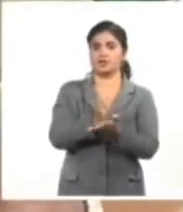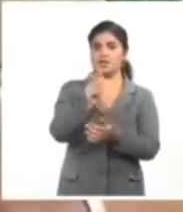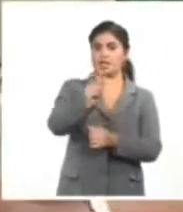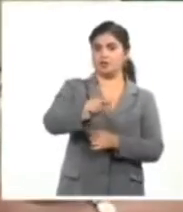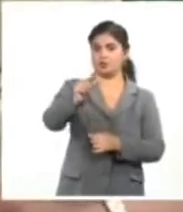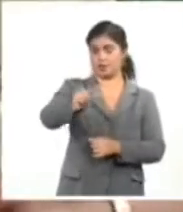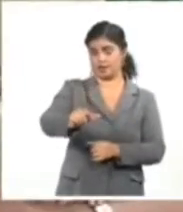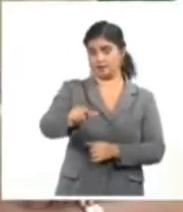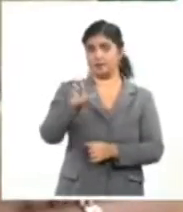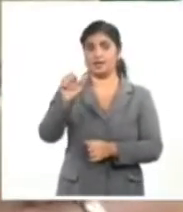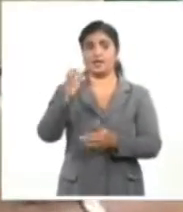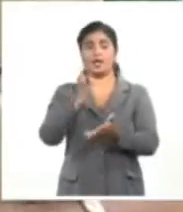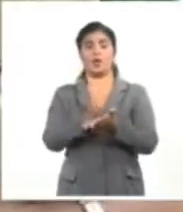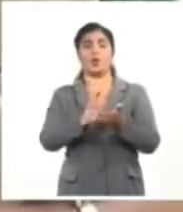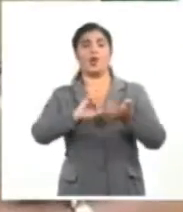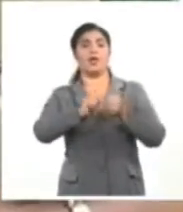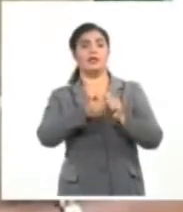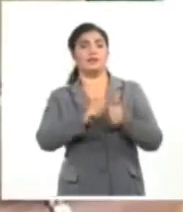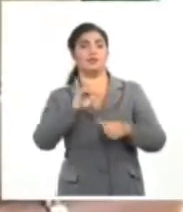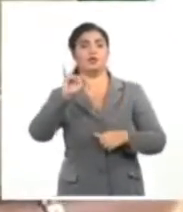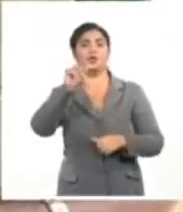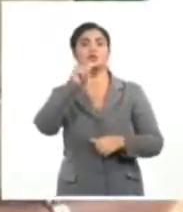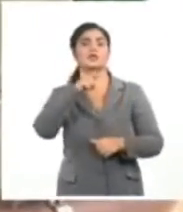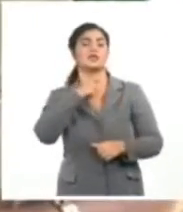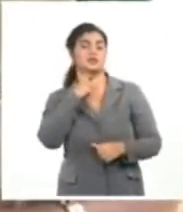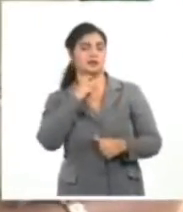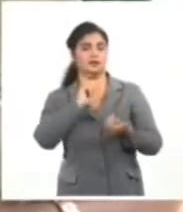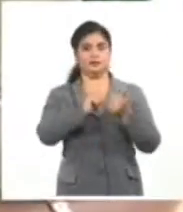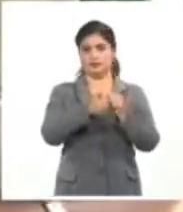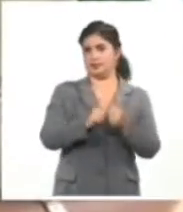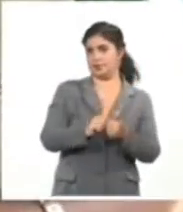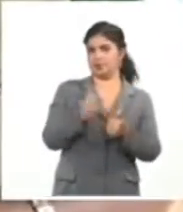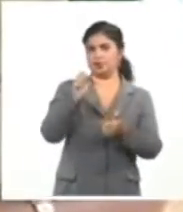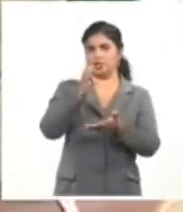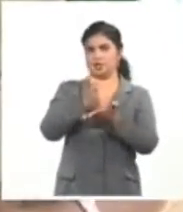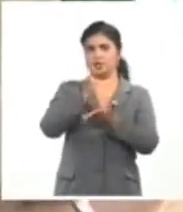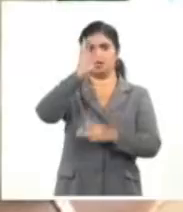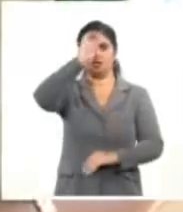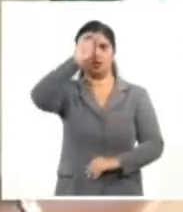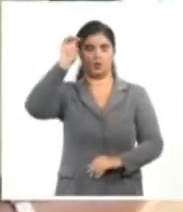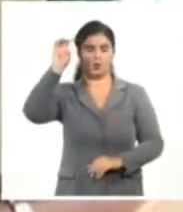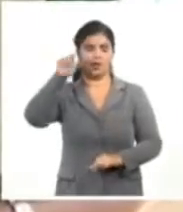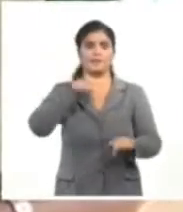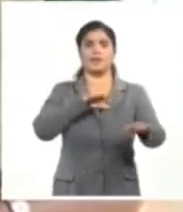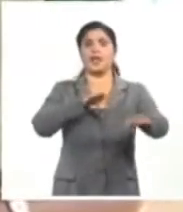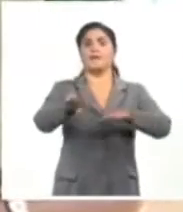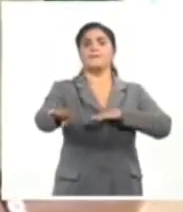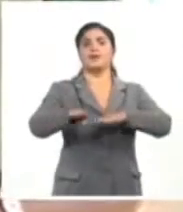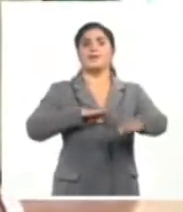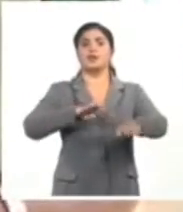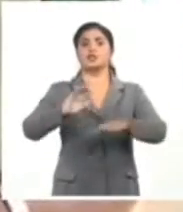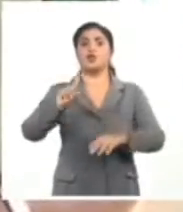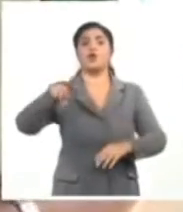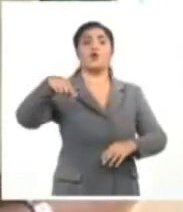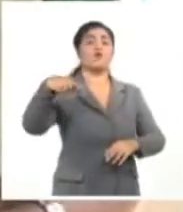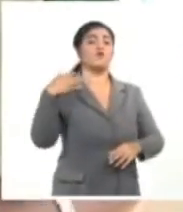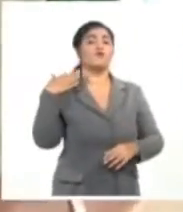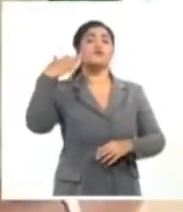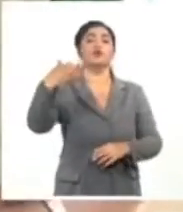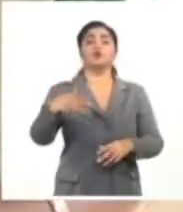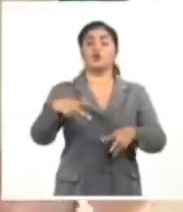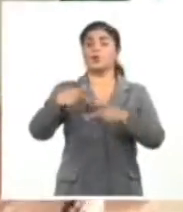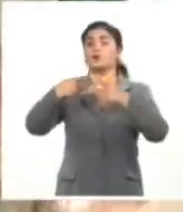EIDE Fladio Álvarez Galán, allí en ese centro estudiantil. Para la preparación de los futuros deportistas,